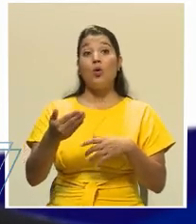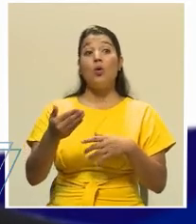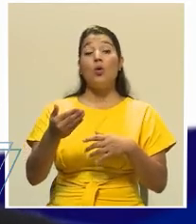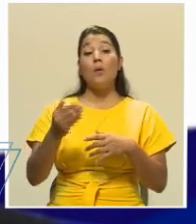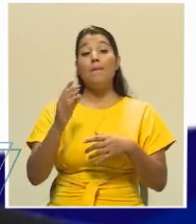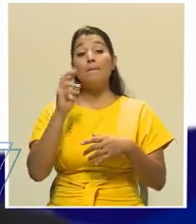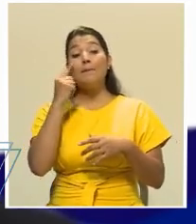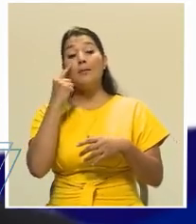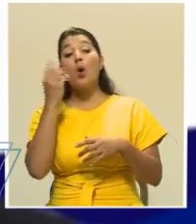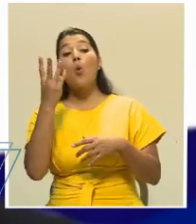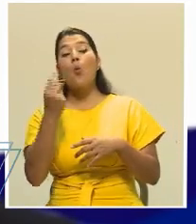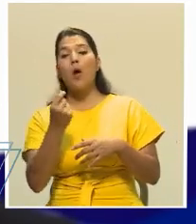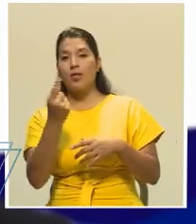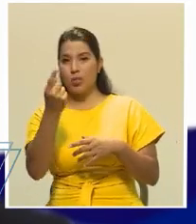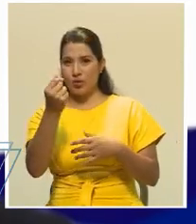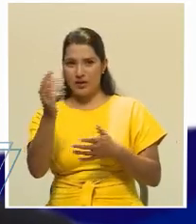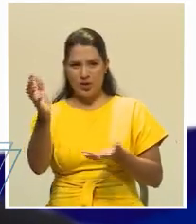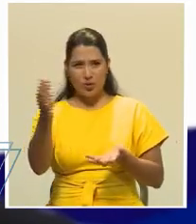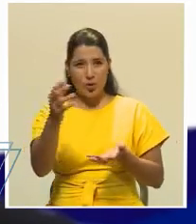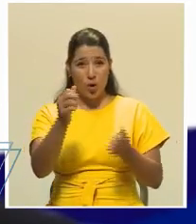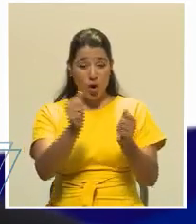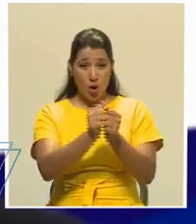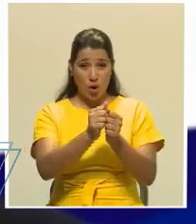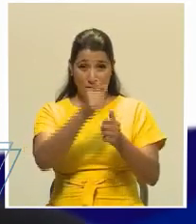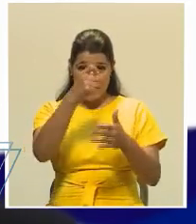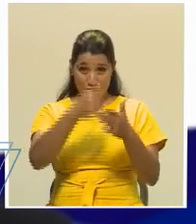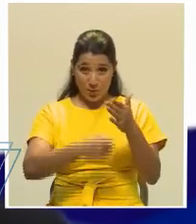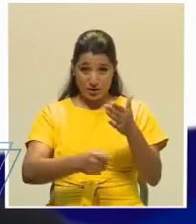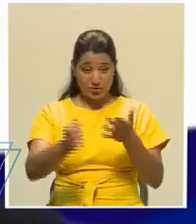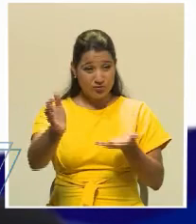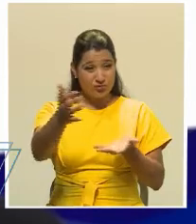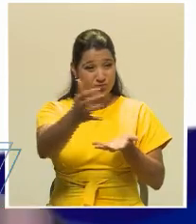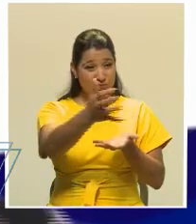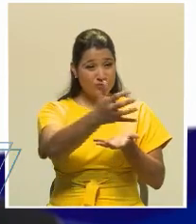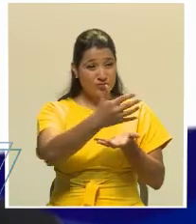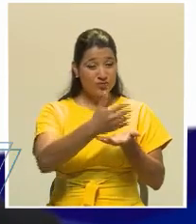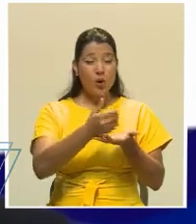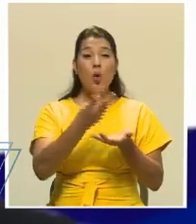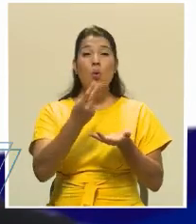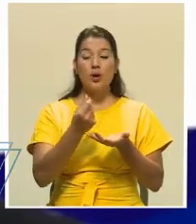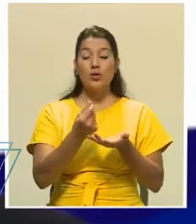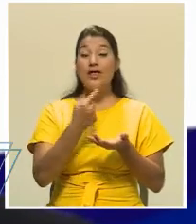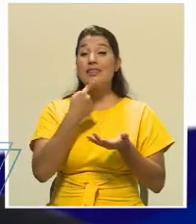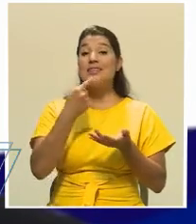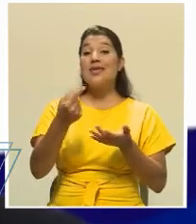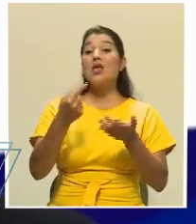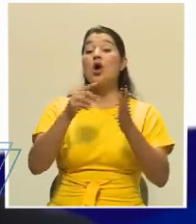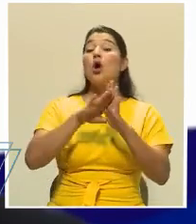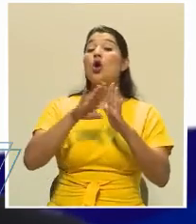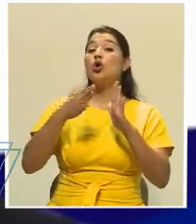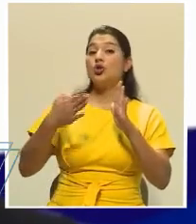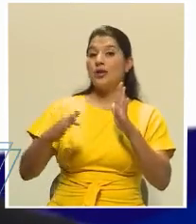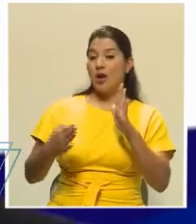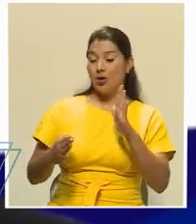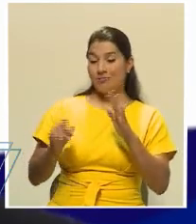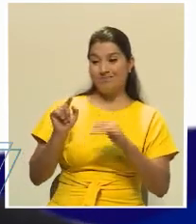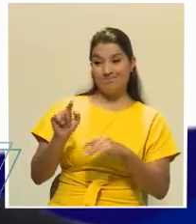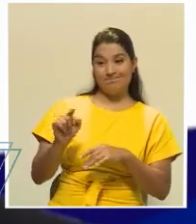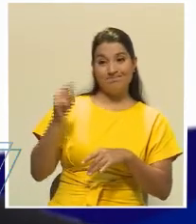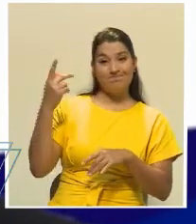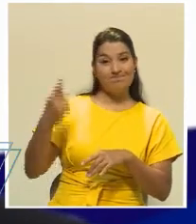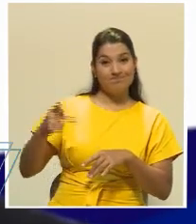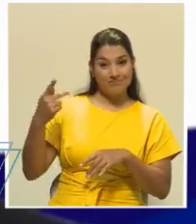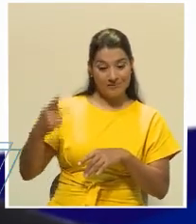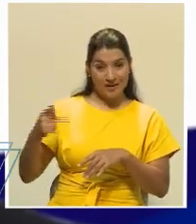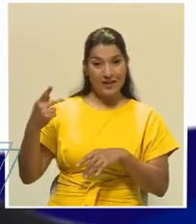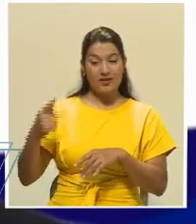ingresos, la Contraloría ahí mismo dijo que existía riesgo de que esa cantidad se